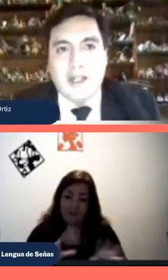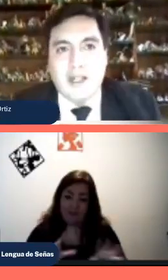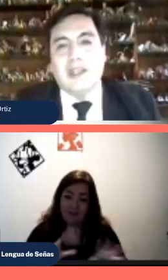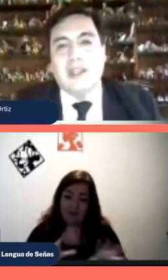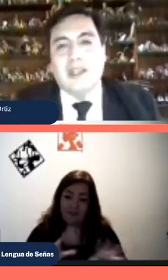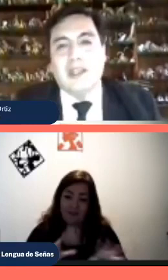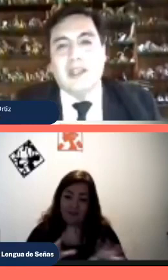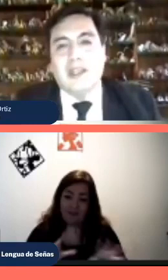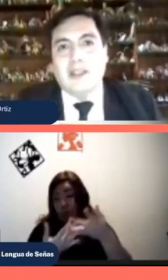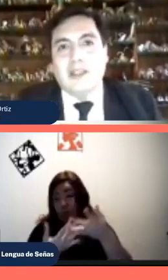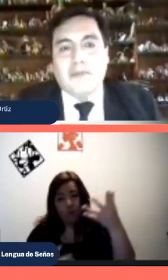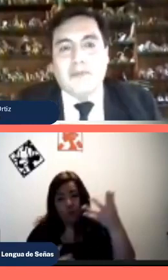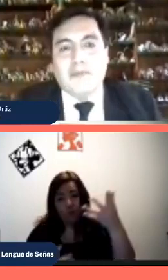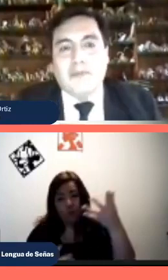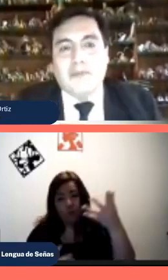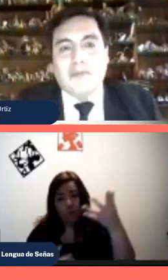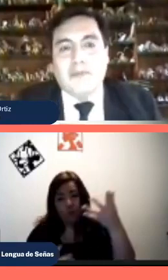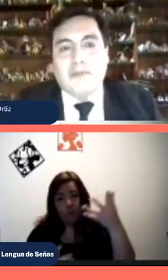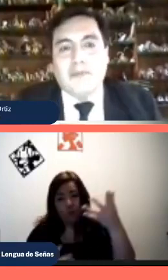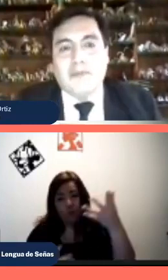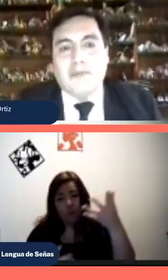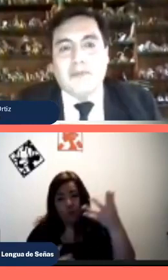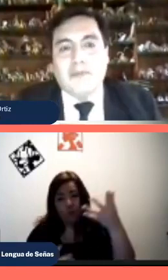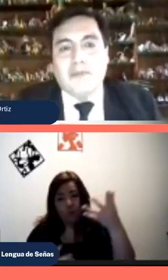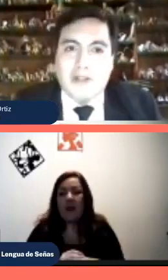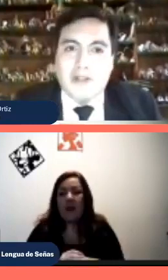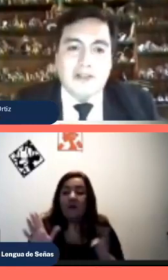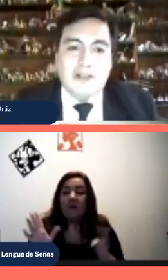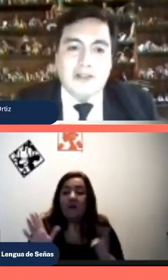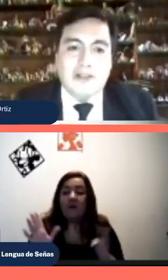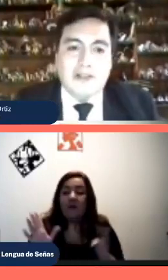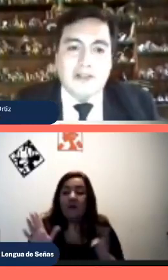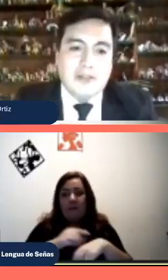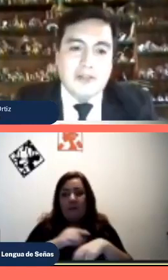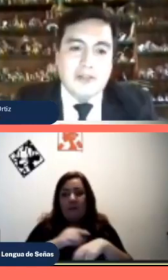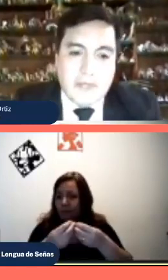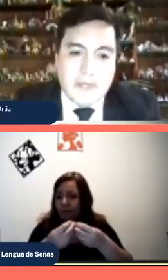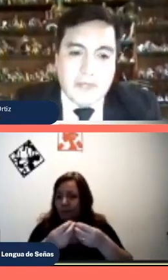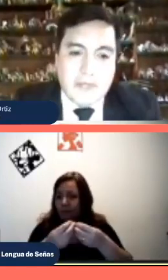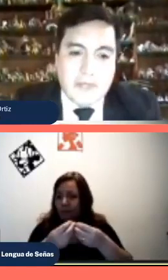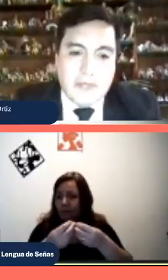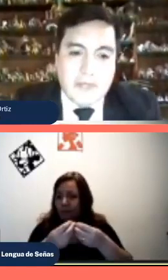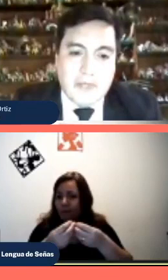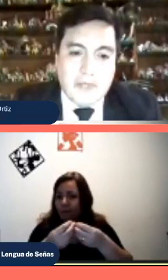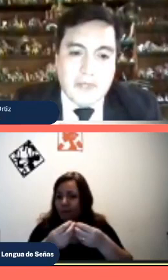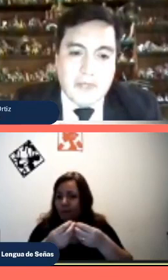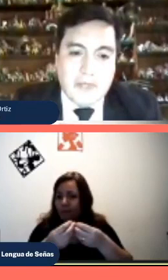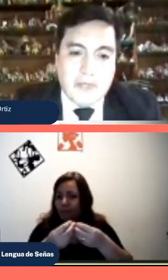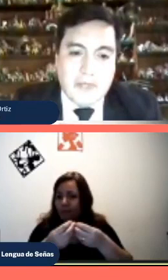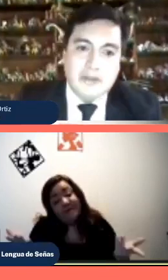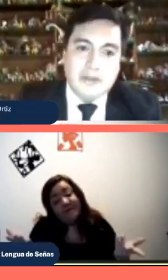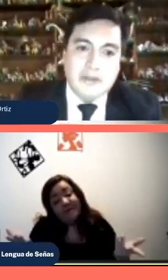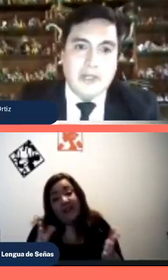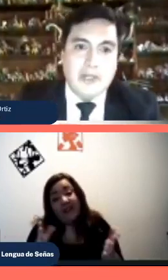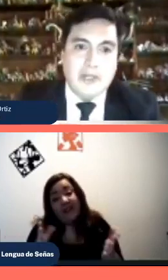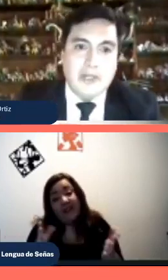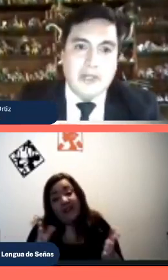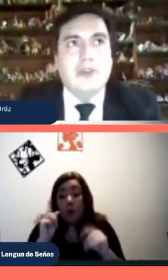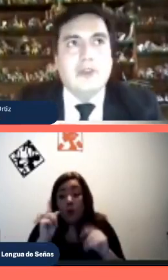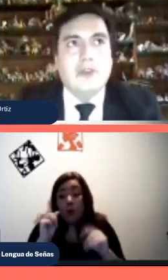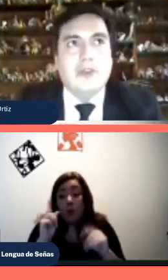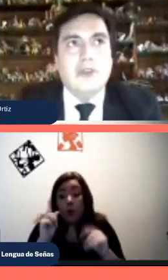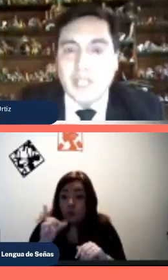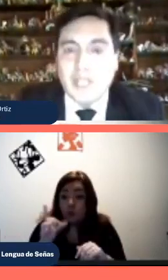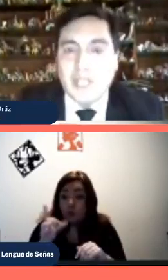fuera, ya que he tendido el tiempo, tendría que estar mucho rato hablando de esto, pero no solamente hay científicos, también hay grupos